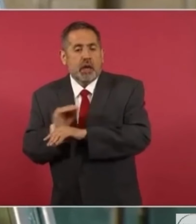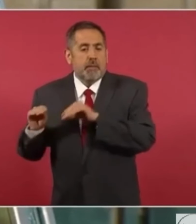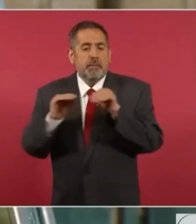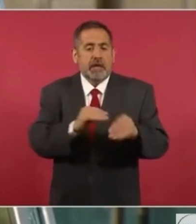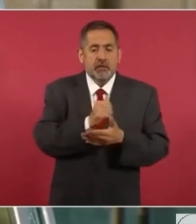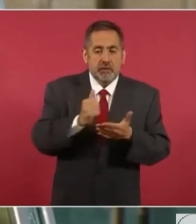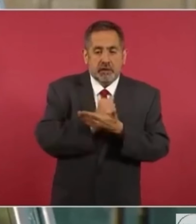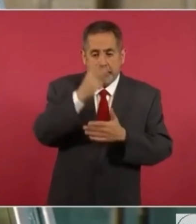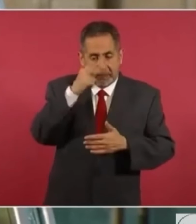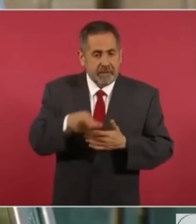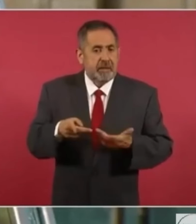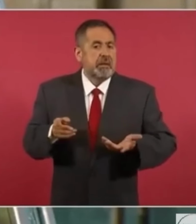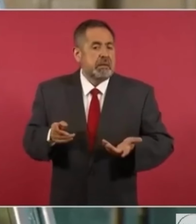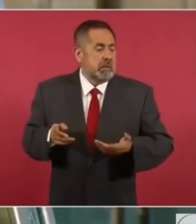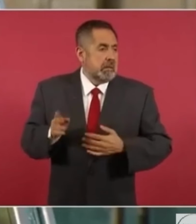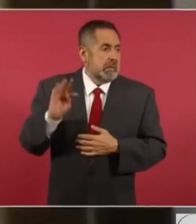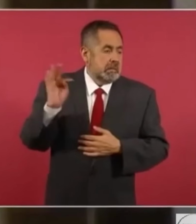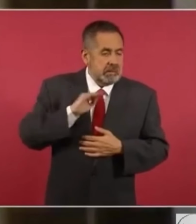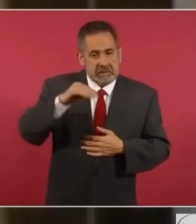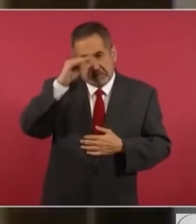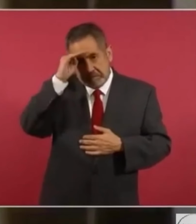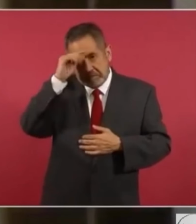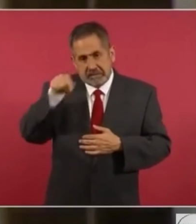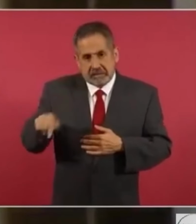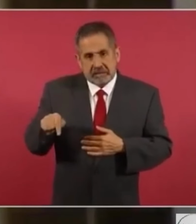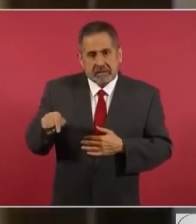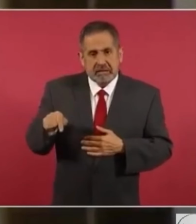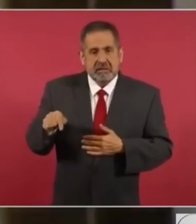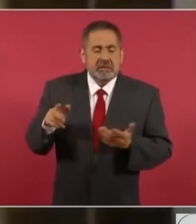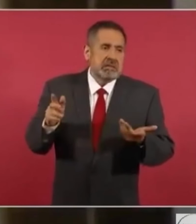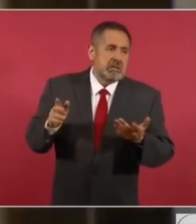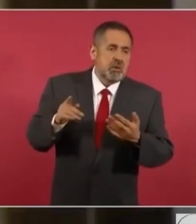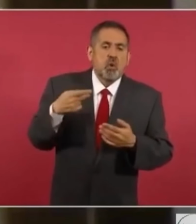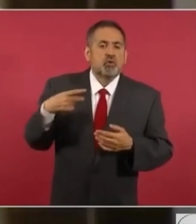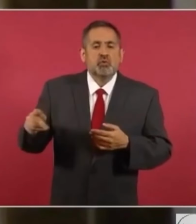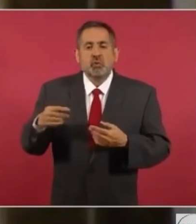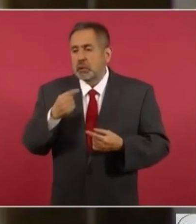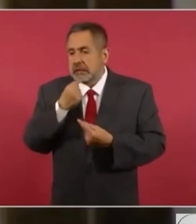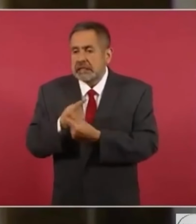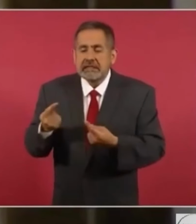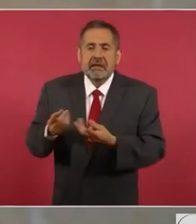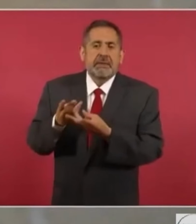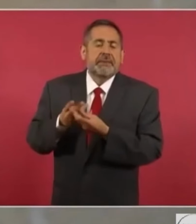esto podría, ¿no?, hacer pensar en lo pasajero, en lo fugaz, en lo